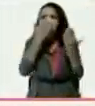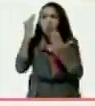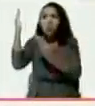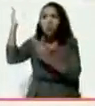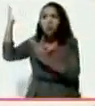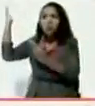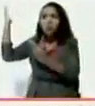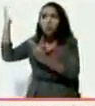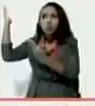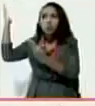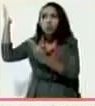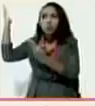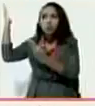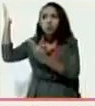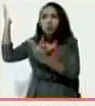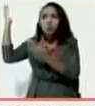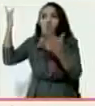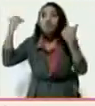pistolero.